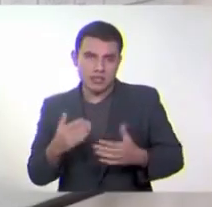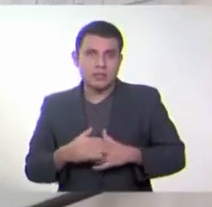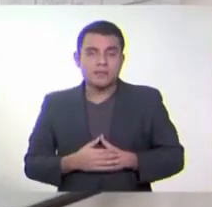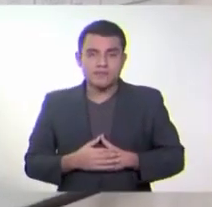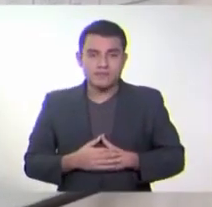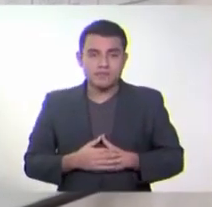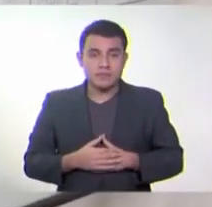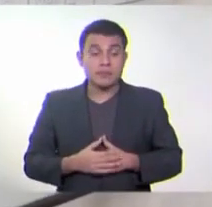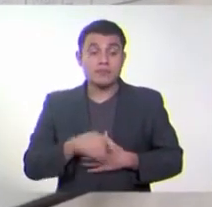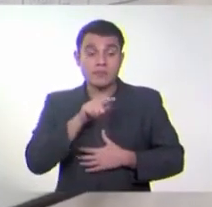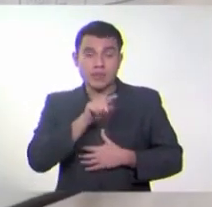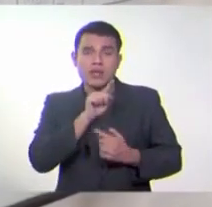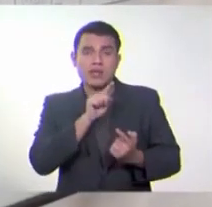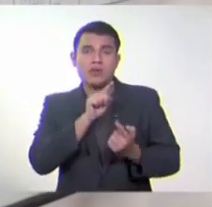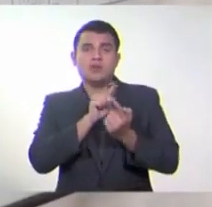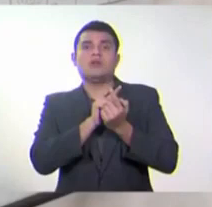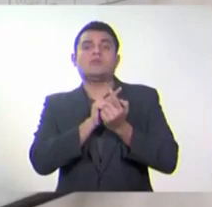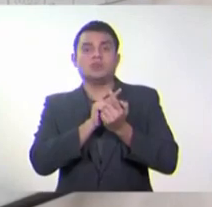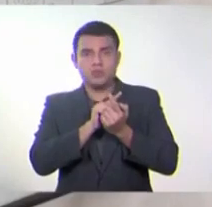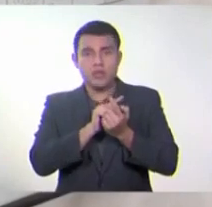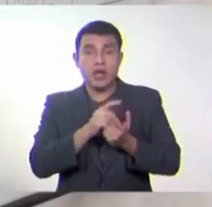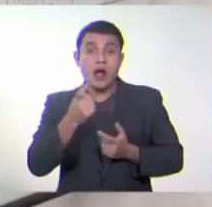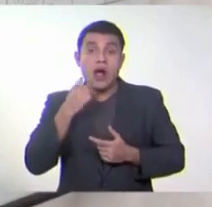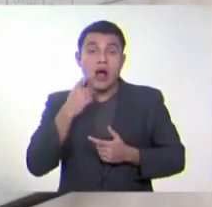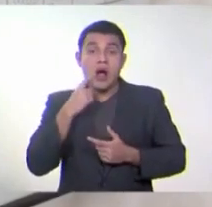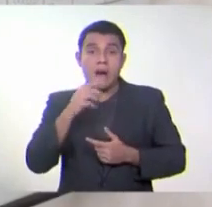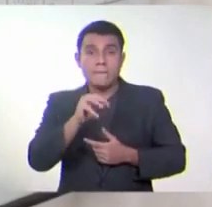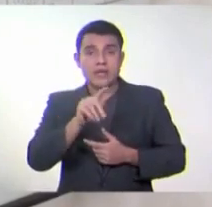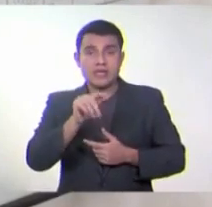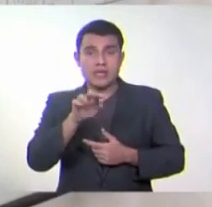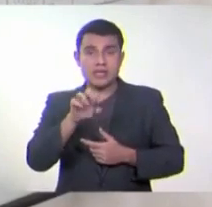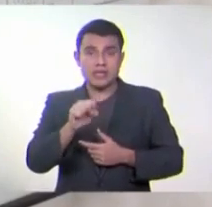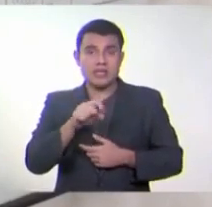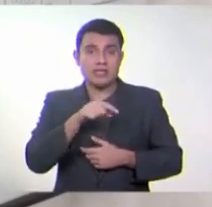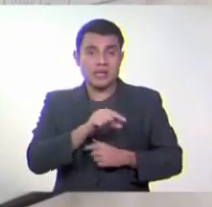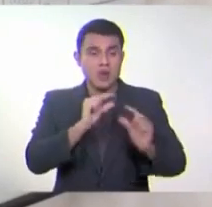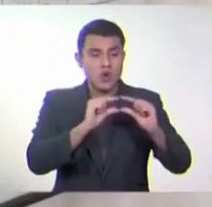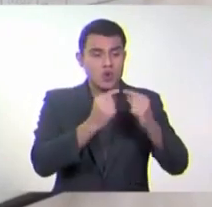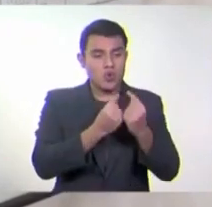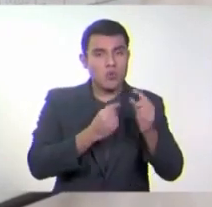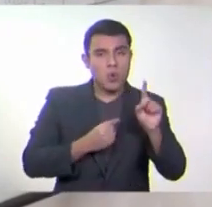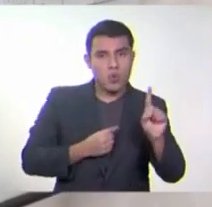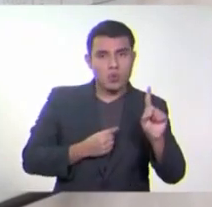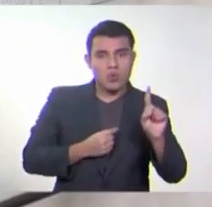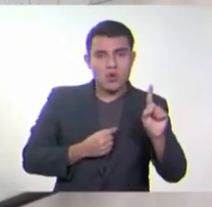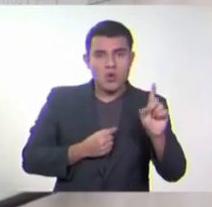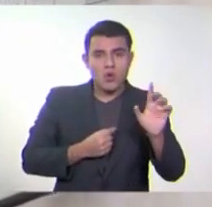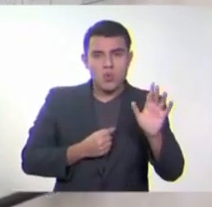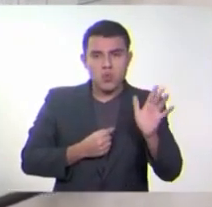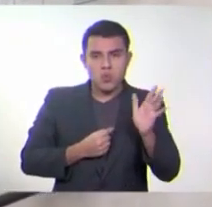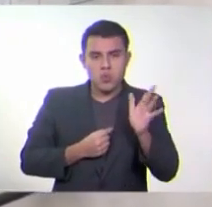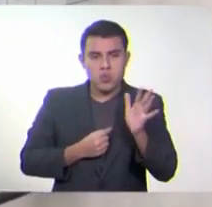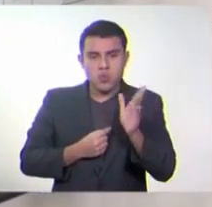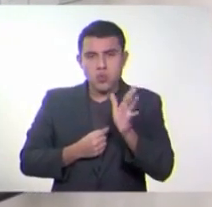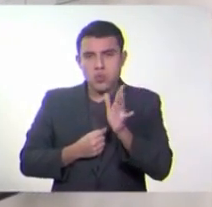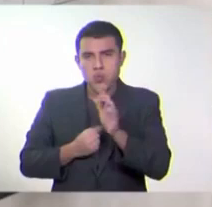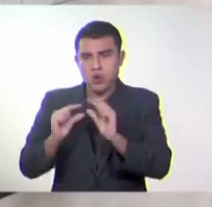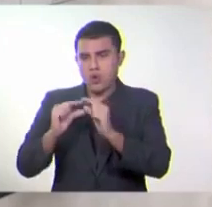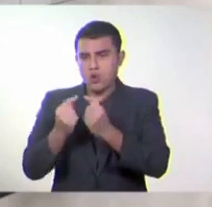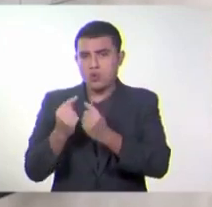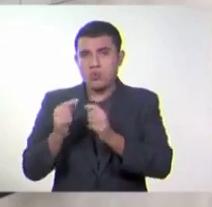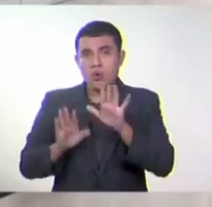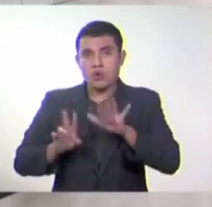ella encontramos metales que va del grupo 1 hasta el grupo